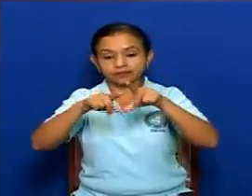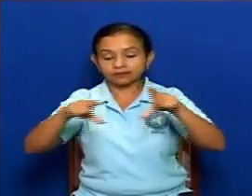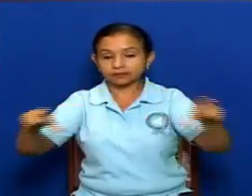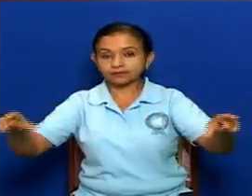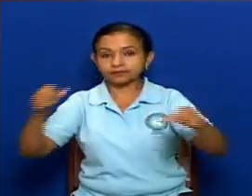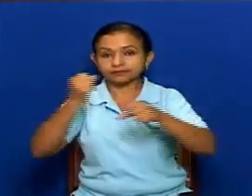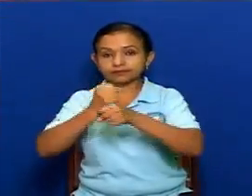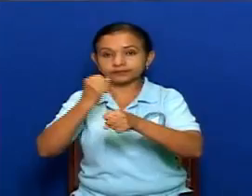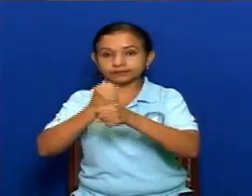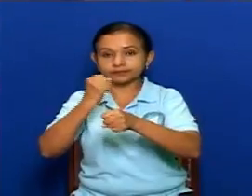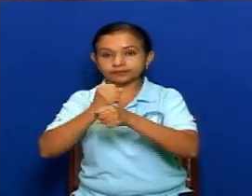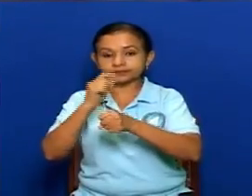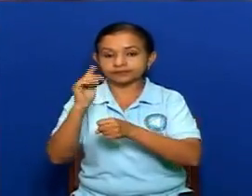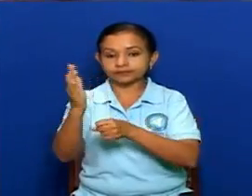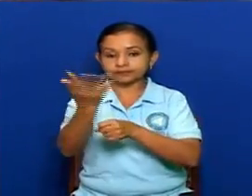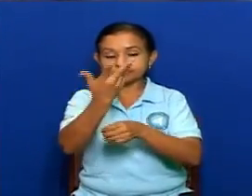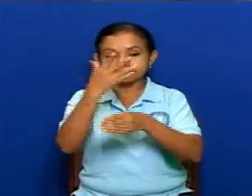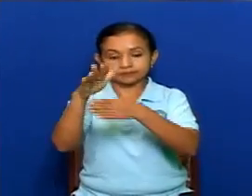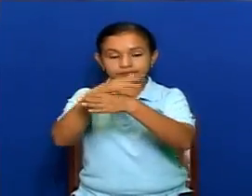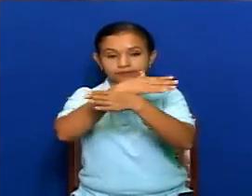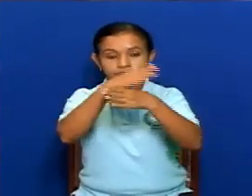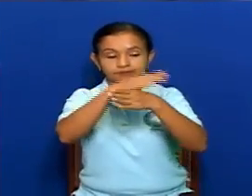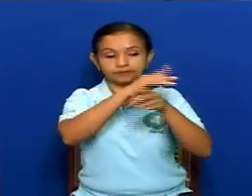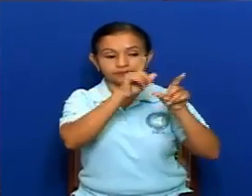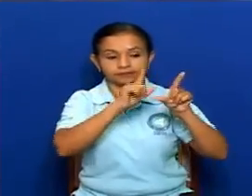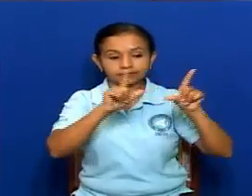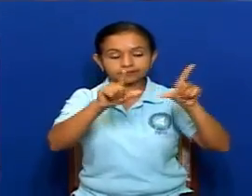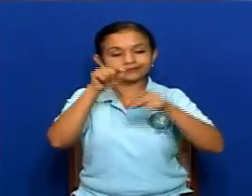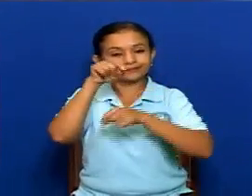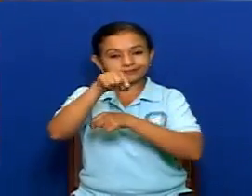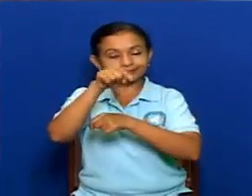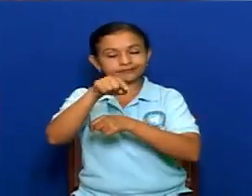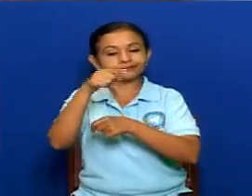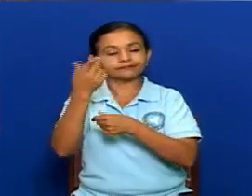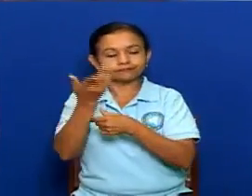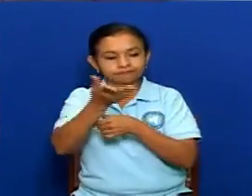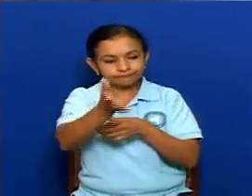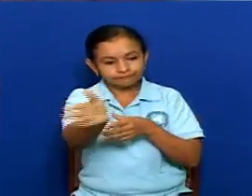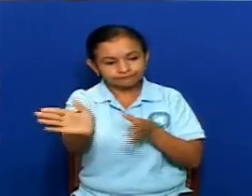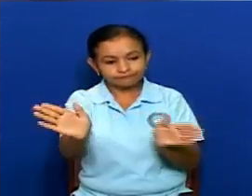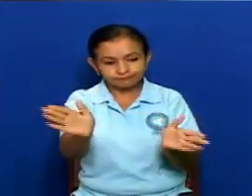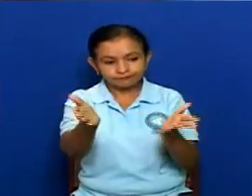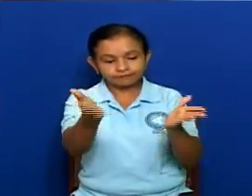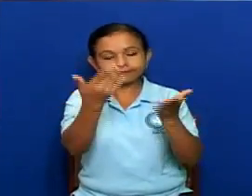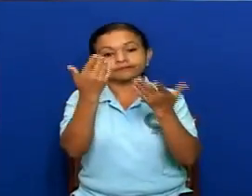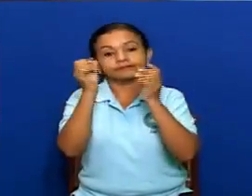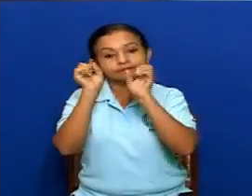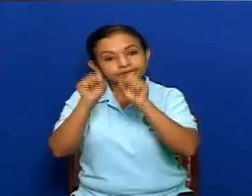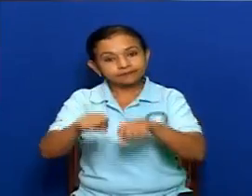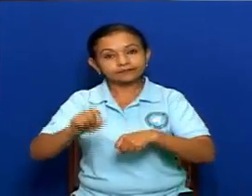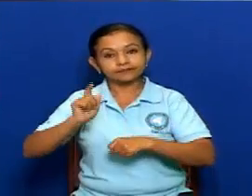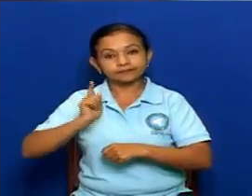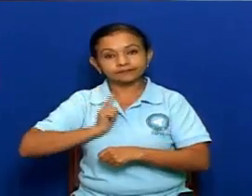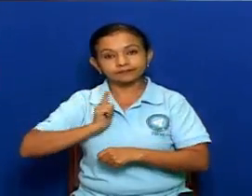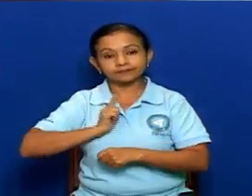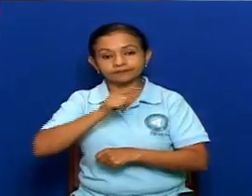capacitación que hemos mandado a todas las áreas, y ellos ahí nos vamos a incursionar para tener la oportunidad de que ellos continúen y darle